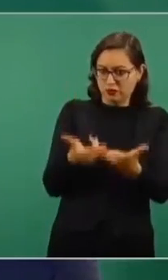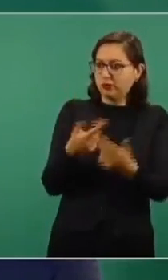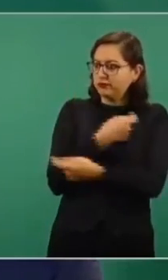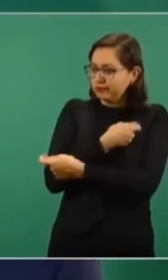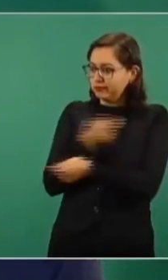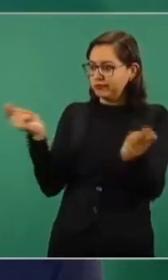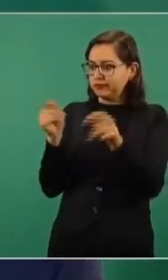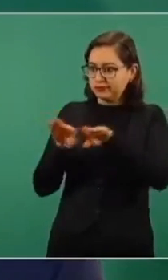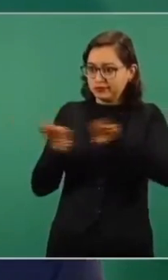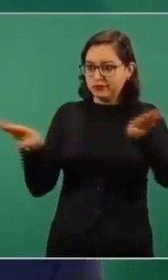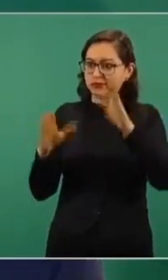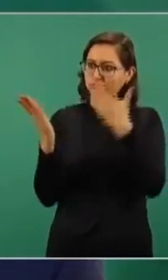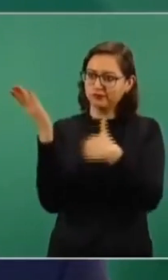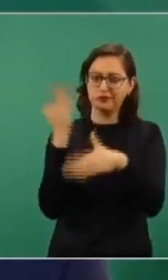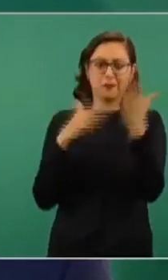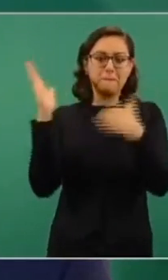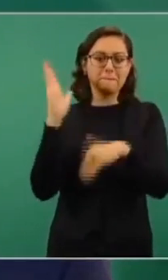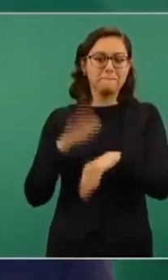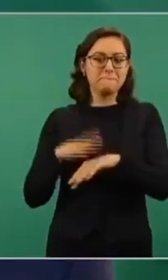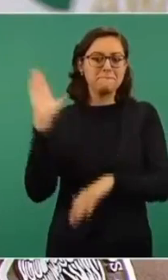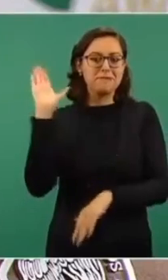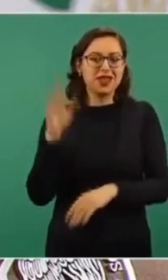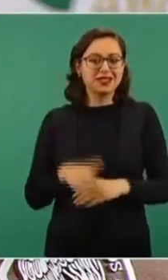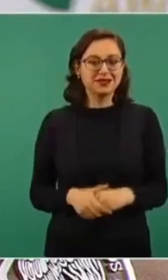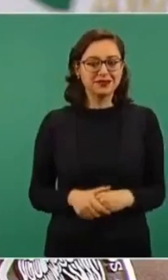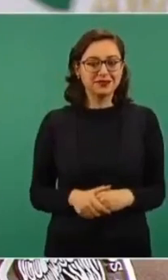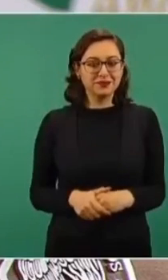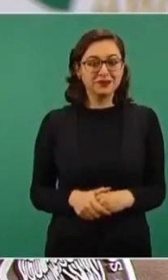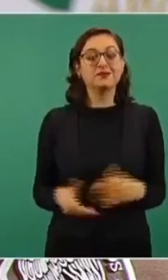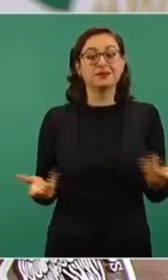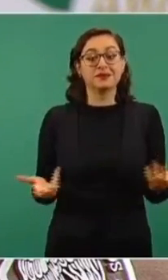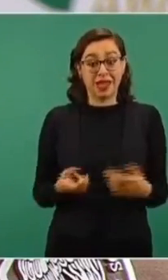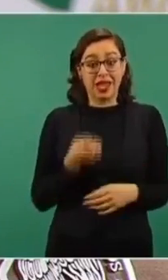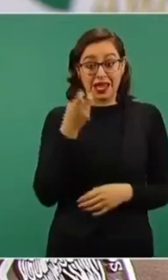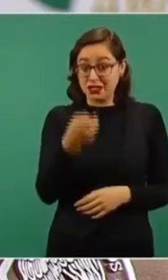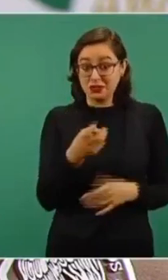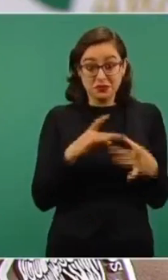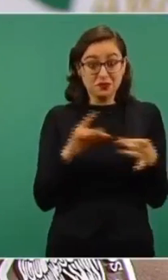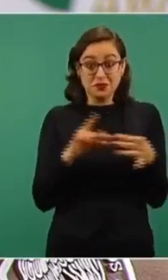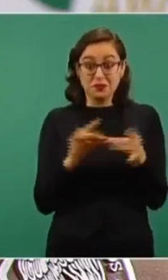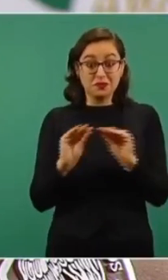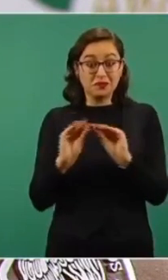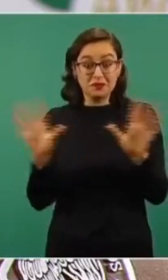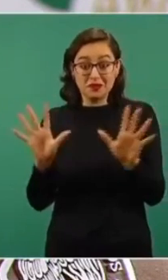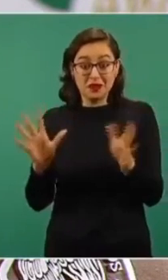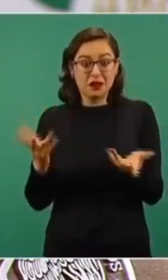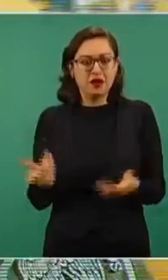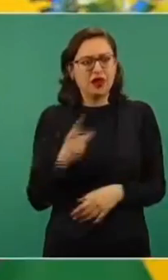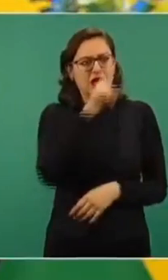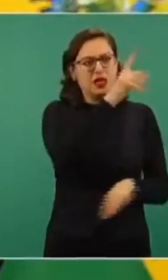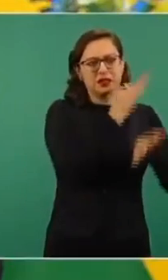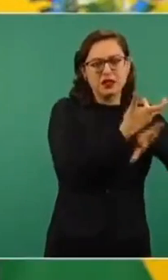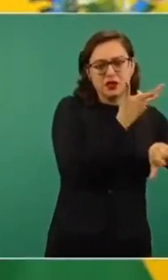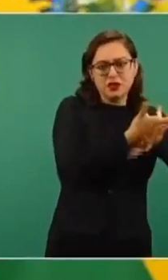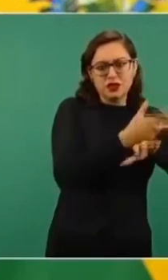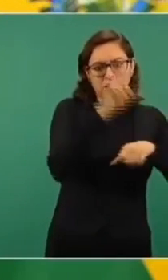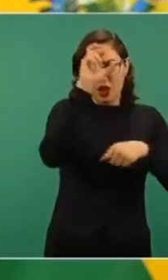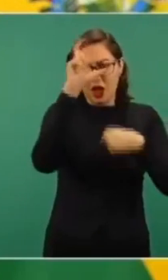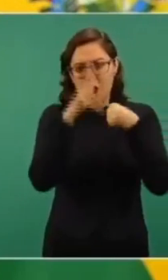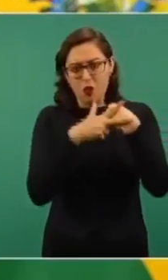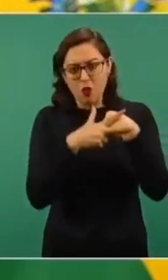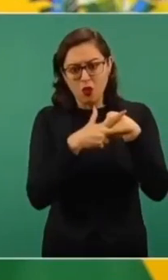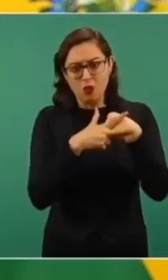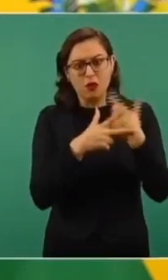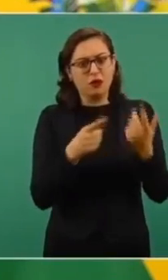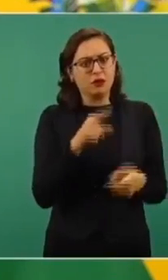rápidamente, ¿no? Y esa es una de las explicaciones por qué en Estados Unidos, en Europa, en este momento,